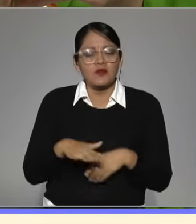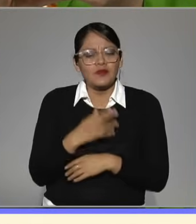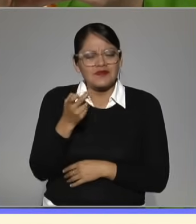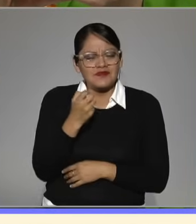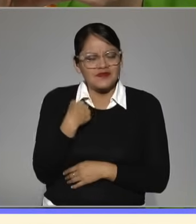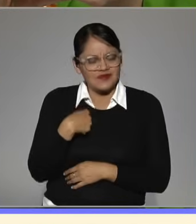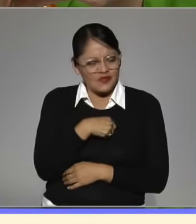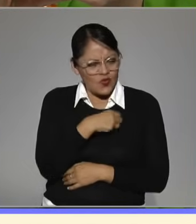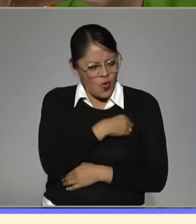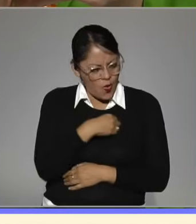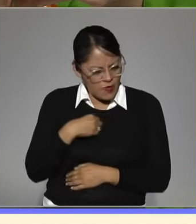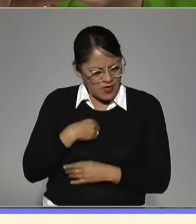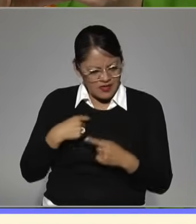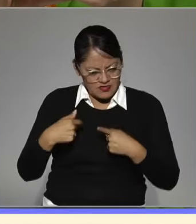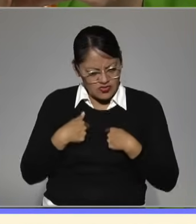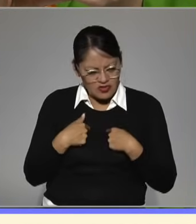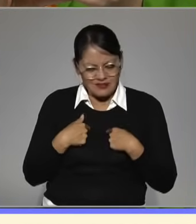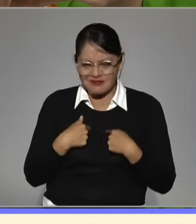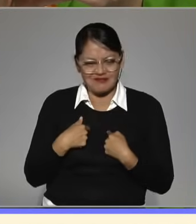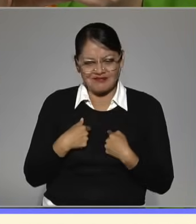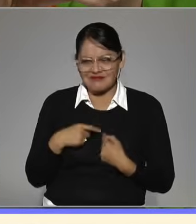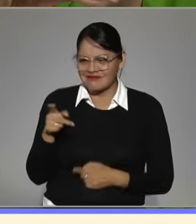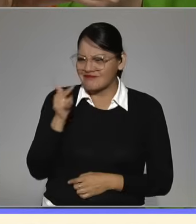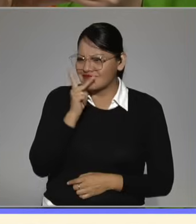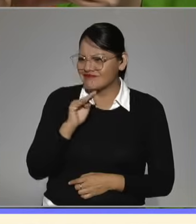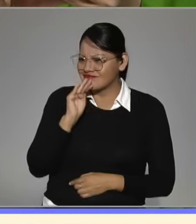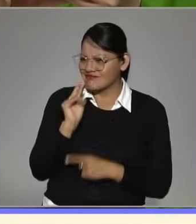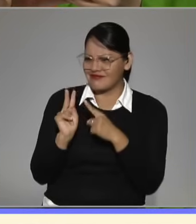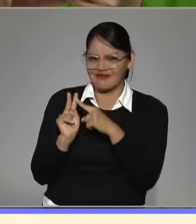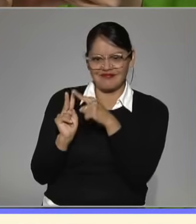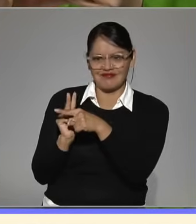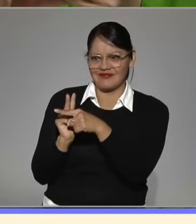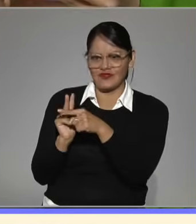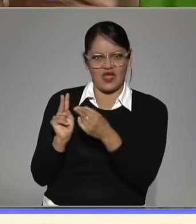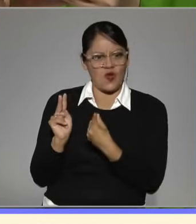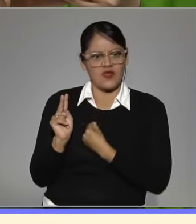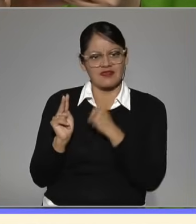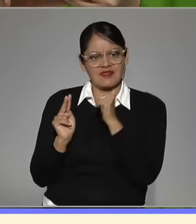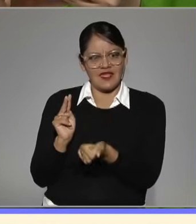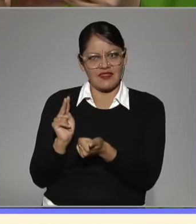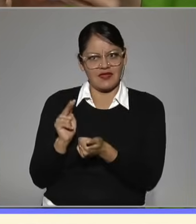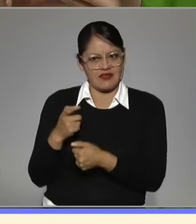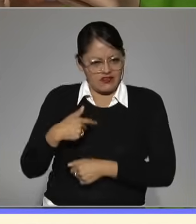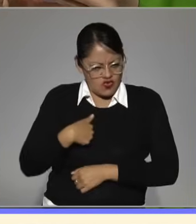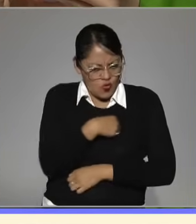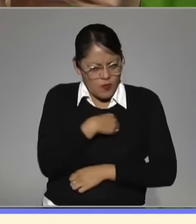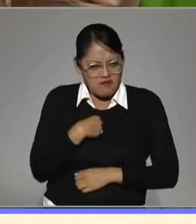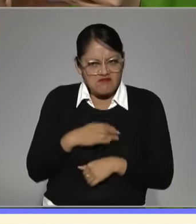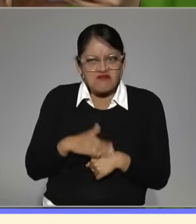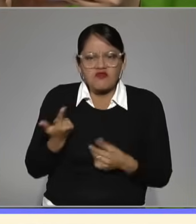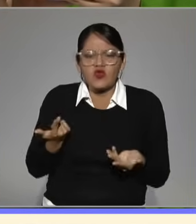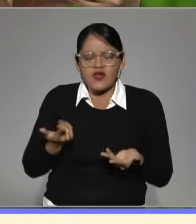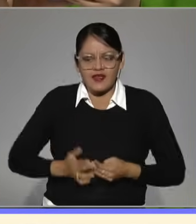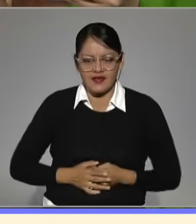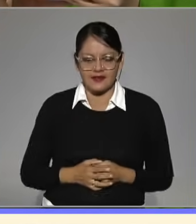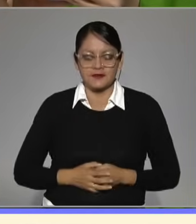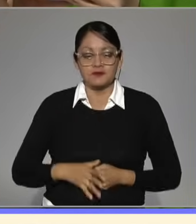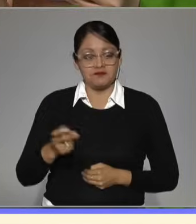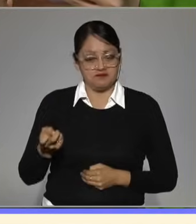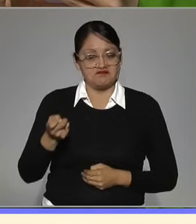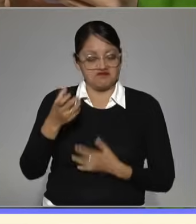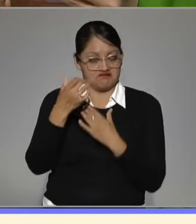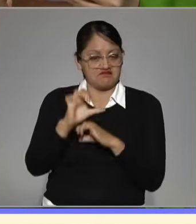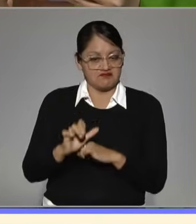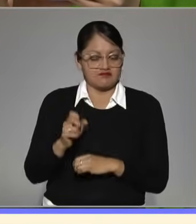de soportarlos cuando ni ellos que son sus padres los soportan? Muchas gracias por este comentario reflexión. Es una